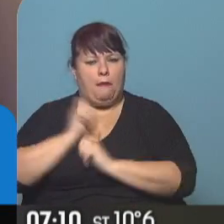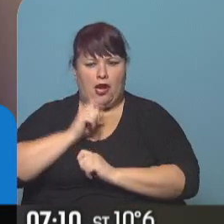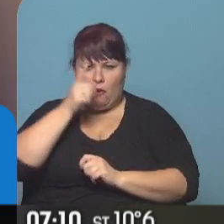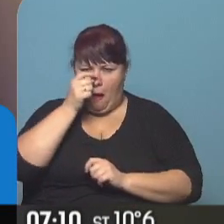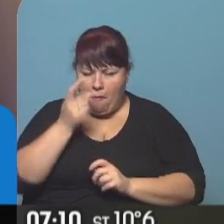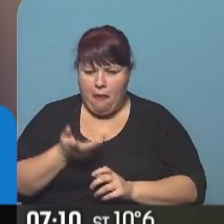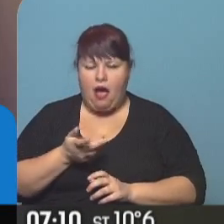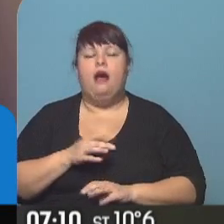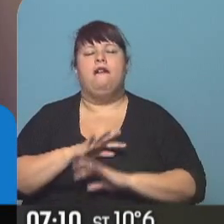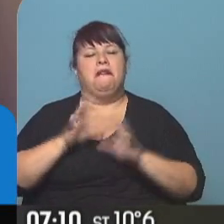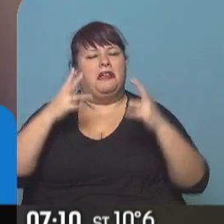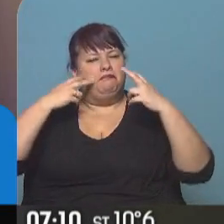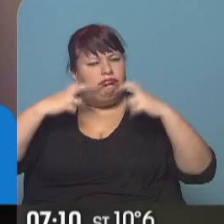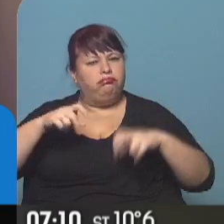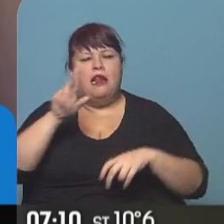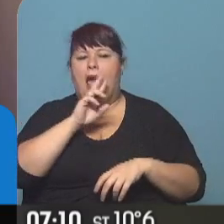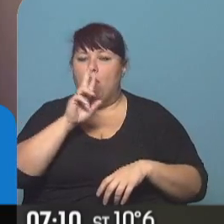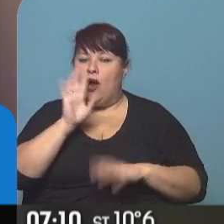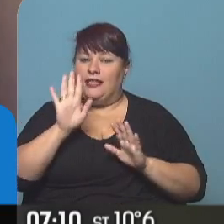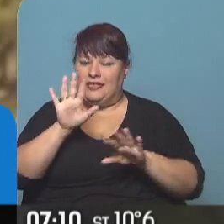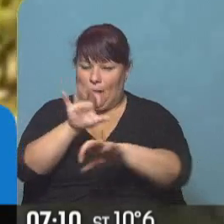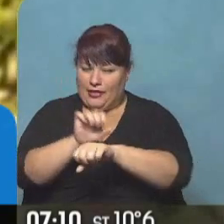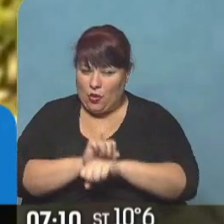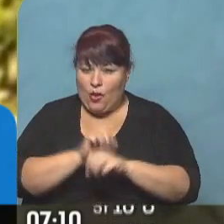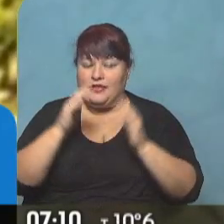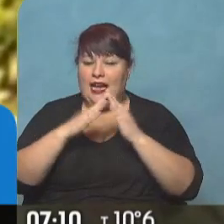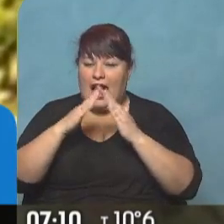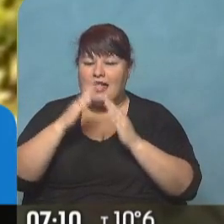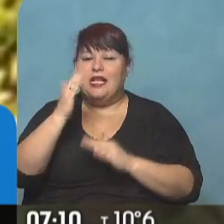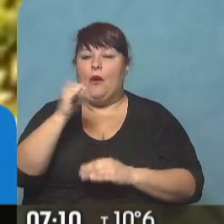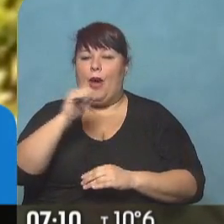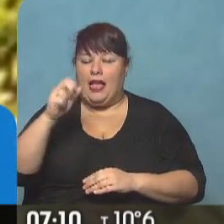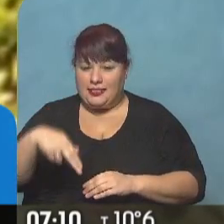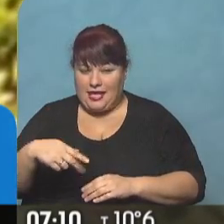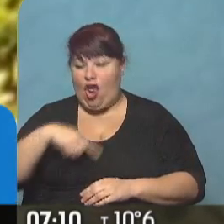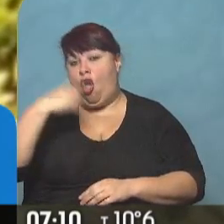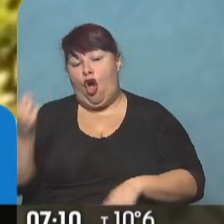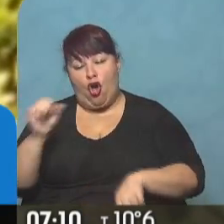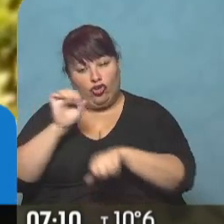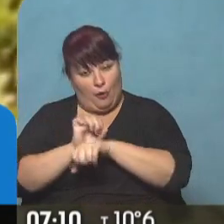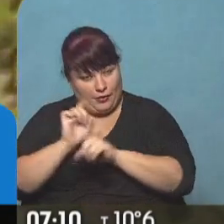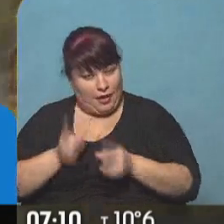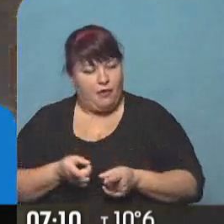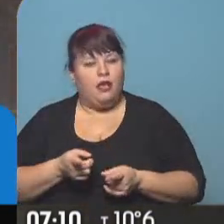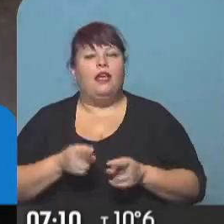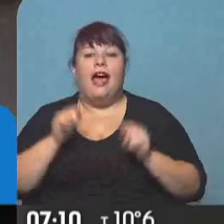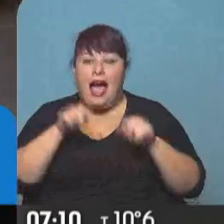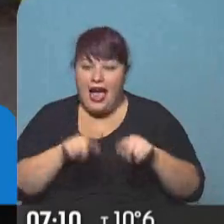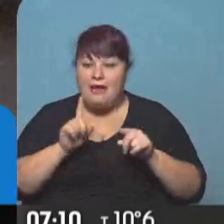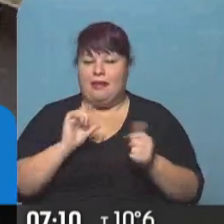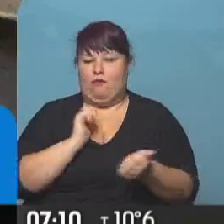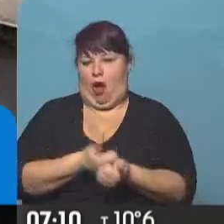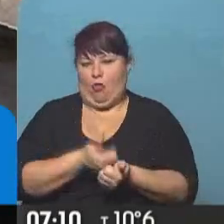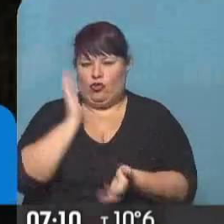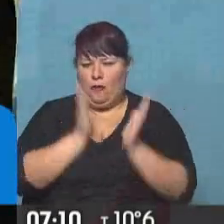papá. Según la investigación, Anay no solo estuvo cautiva en la casa de Marcos Bazán, el otro detenido por el caso, sino que allí también fue